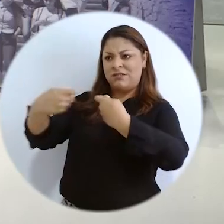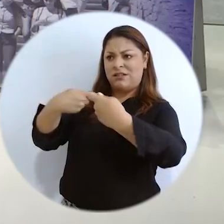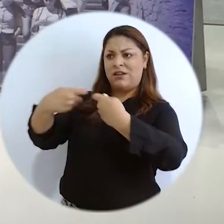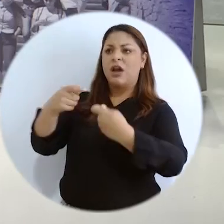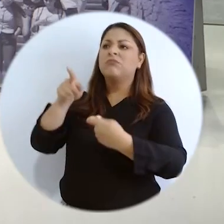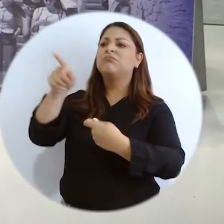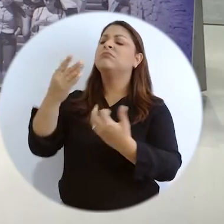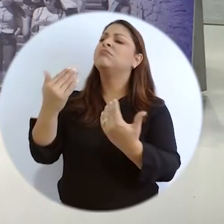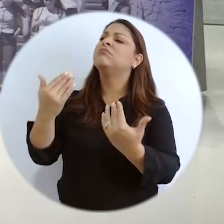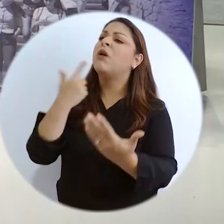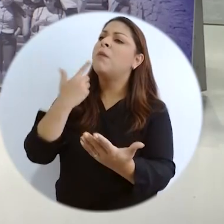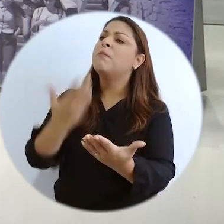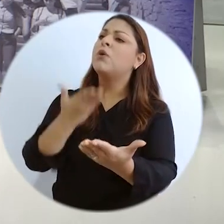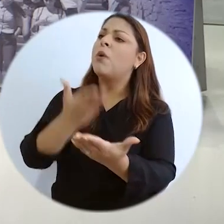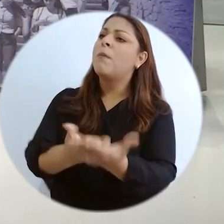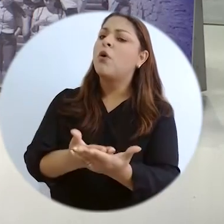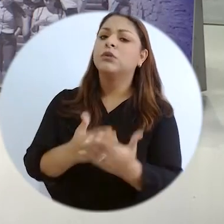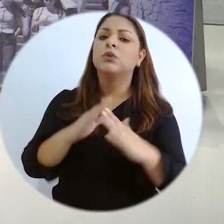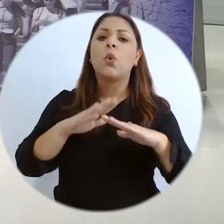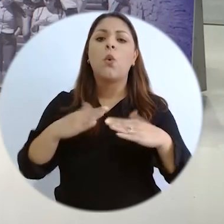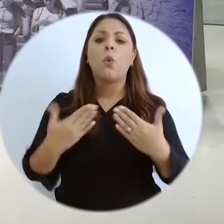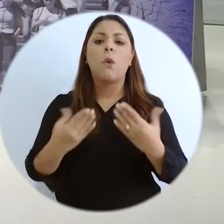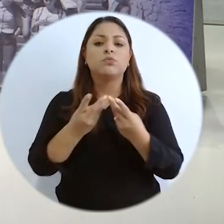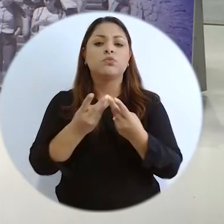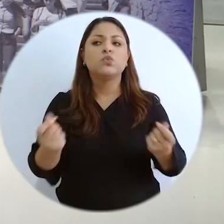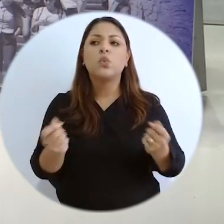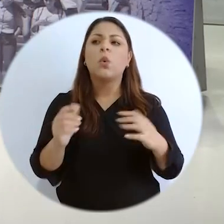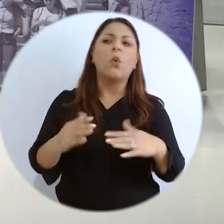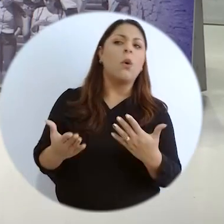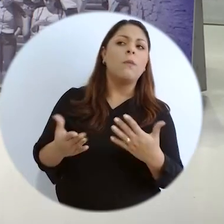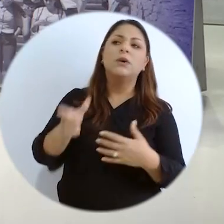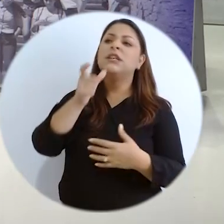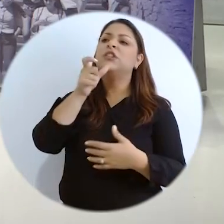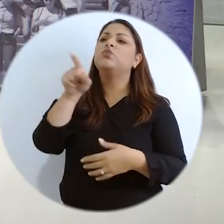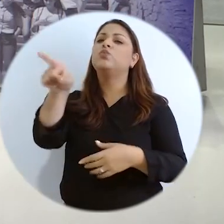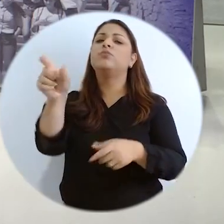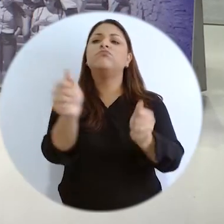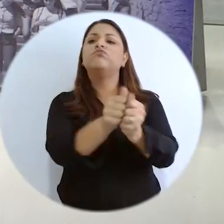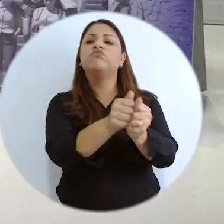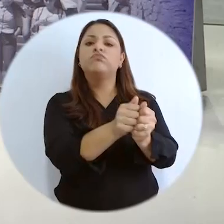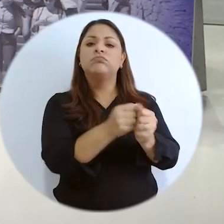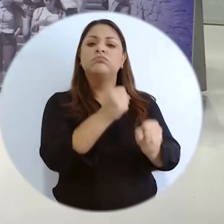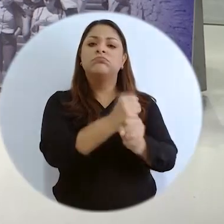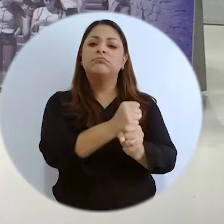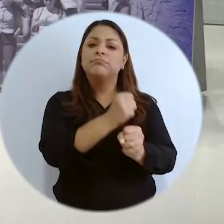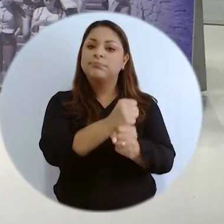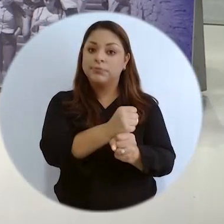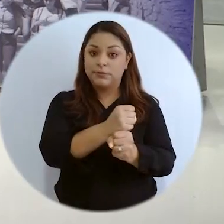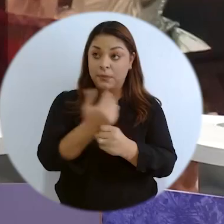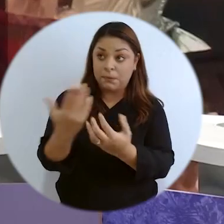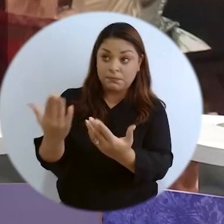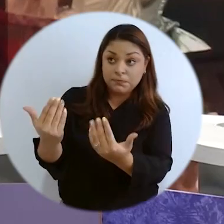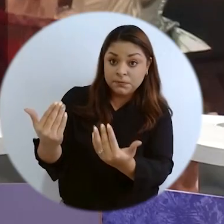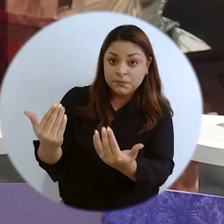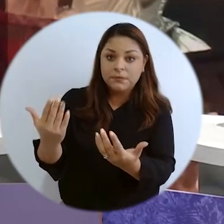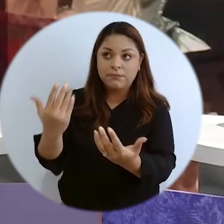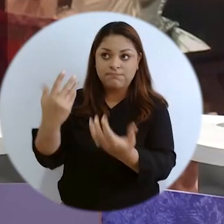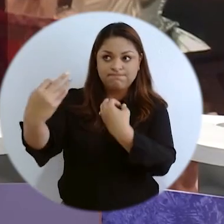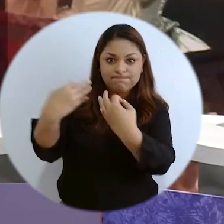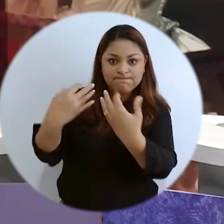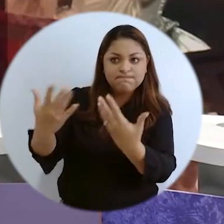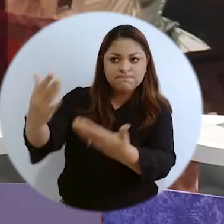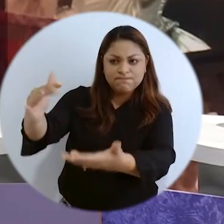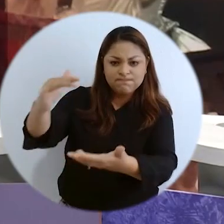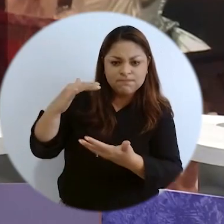quieren gobernar proponen, cómo quieren resolver nuestras situaciones, con quiénes quieren trabajar, de manera que de una forma u otra,